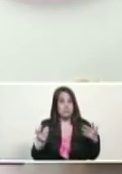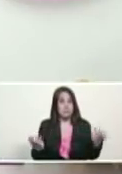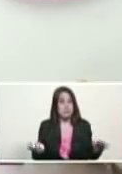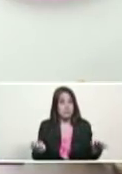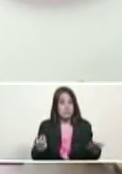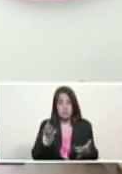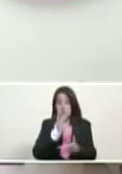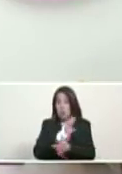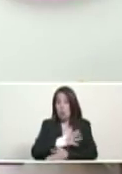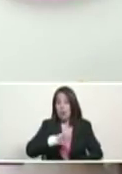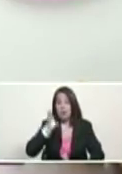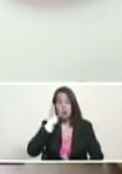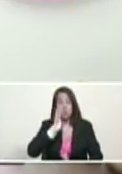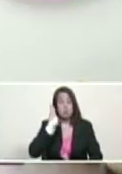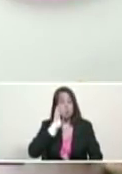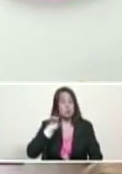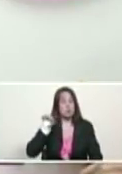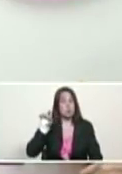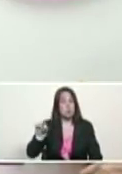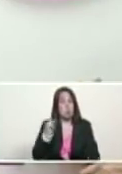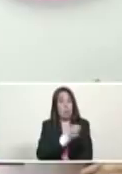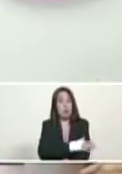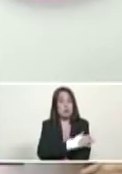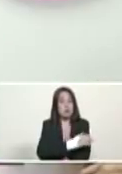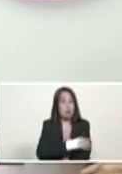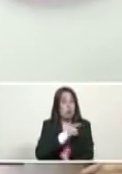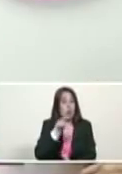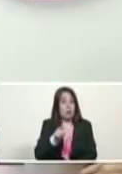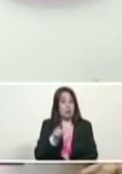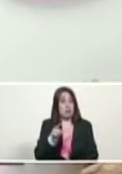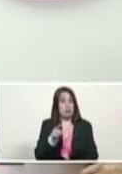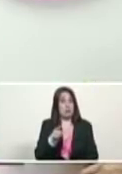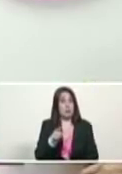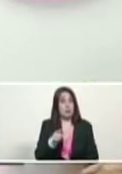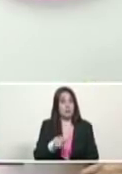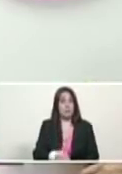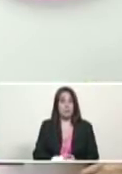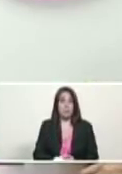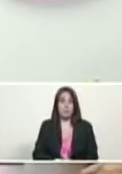Juegan sucio, están jugando sucio, opositores. Están jugando sucio.